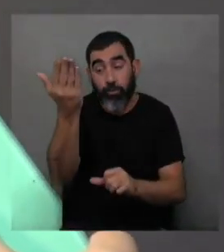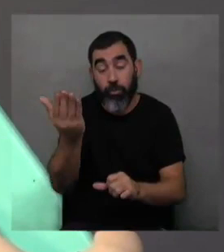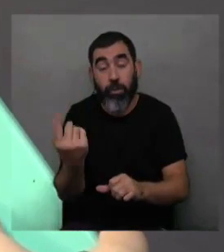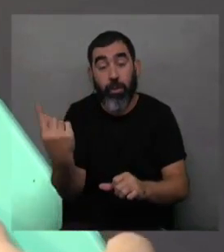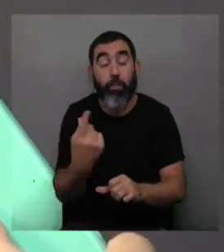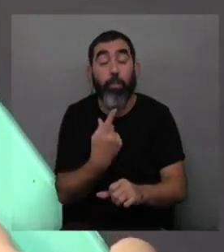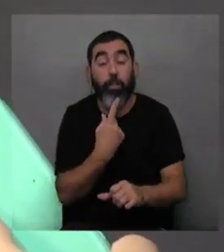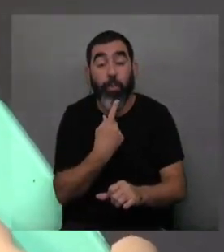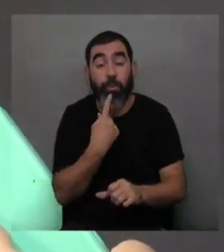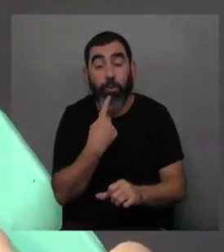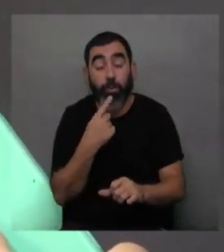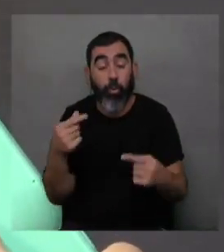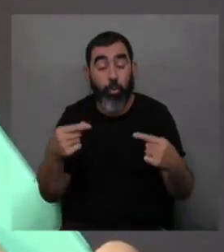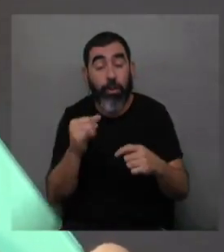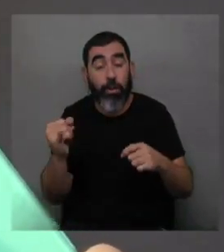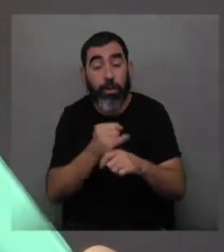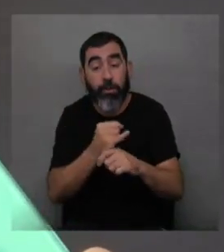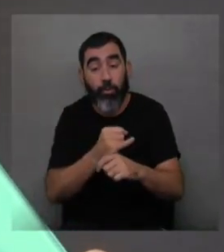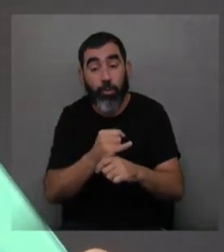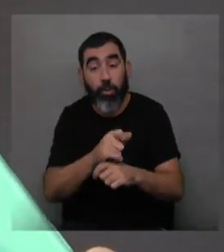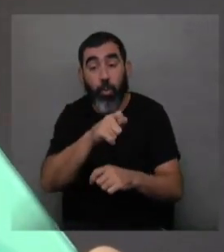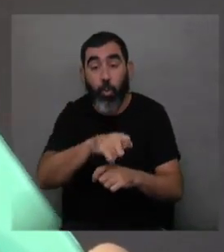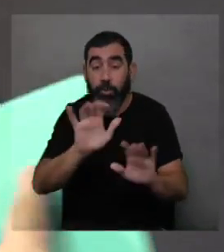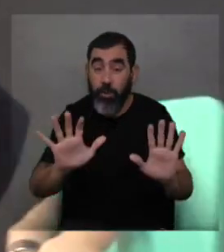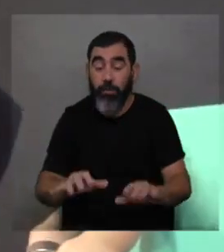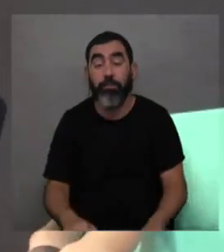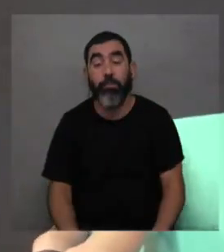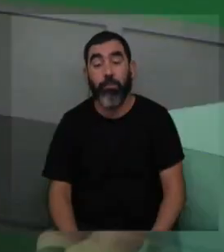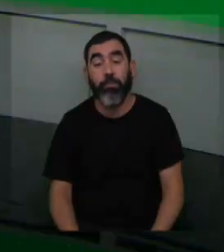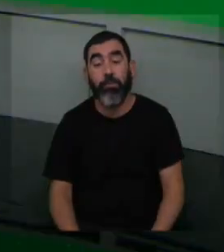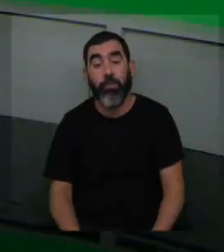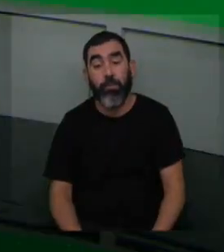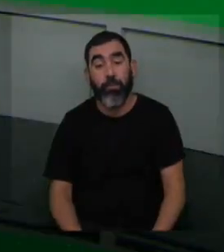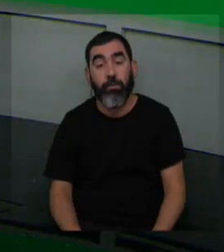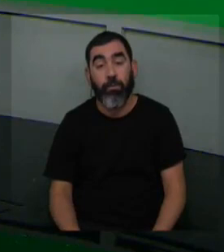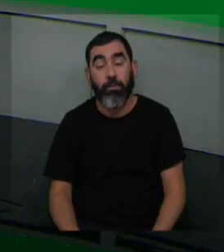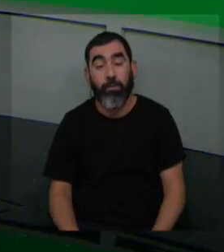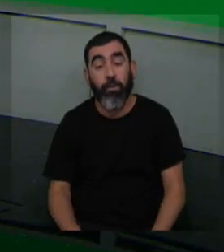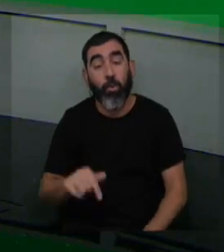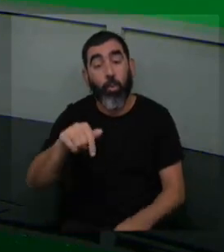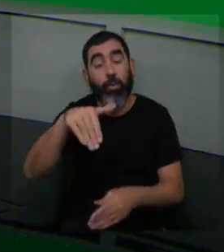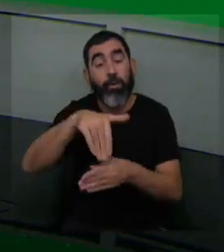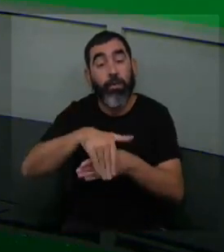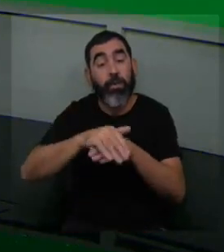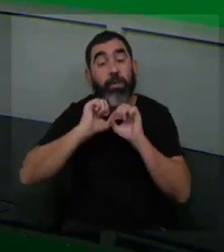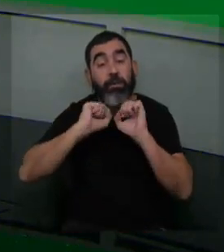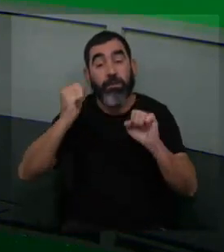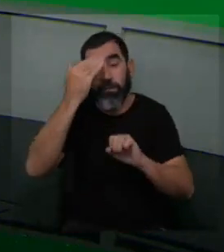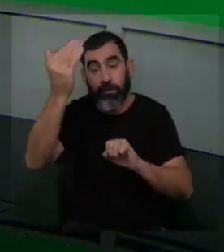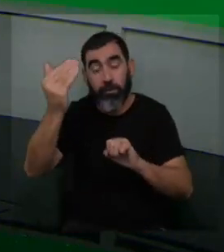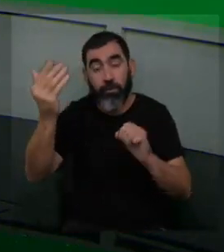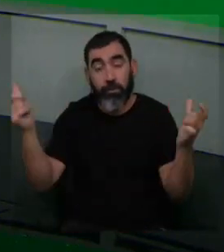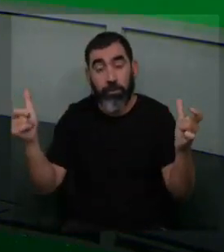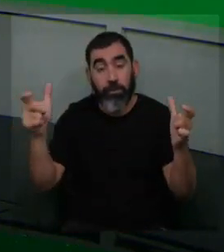carácter político sobre instituciones de carácter judicial, ¿no? Y agregamos que esta tarde el secretariado del Frente Amplio se